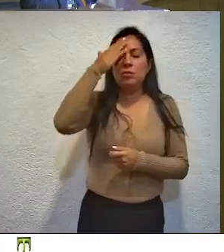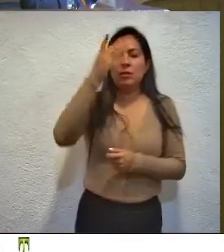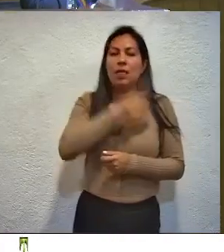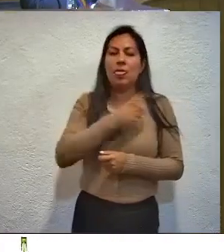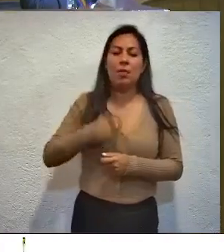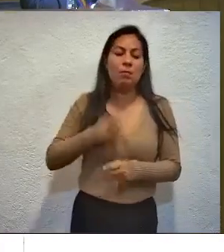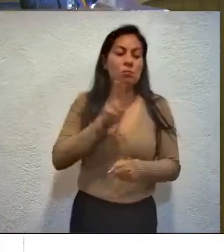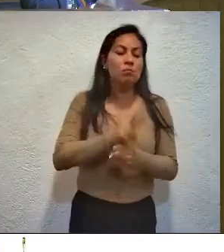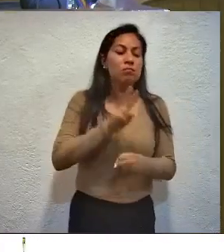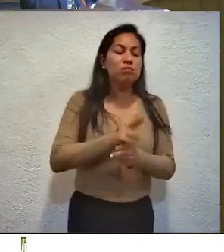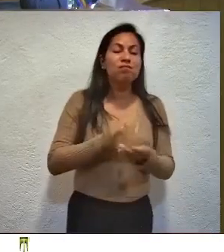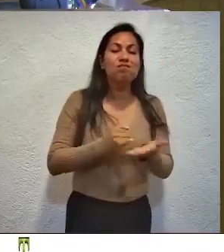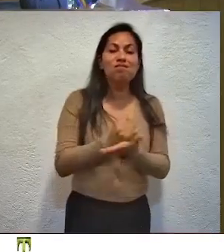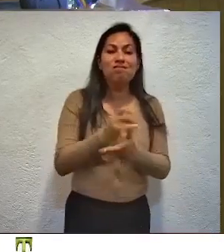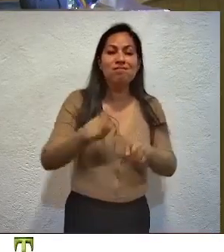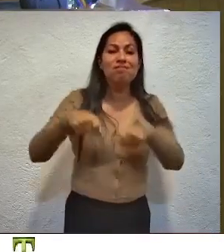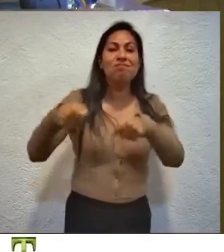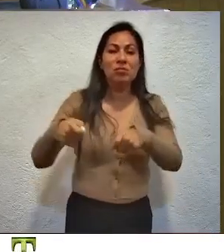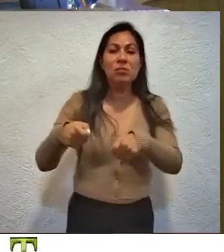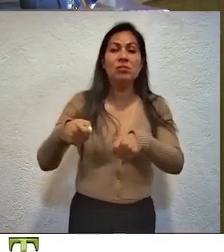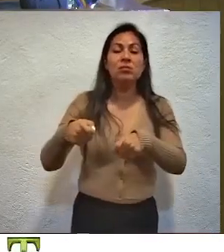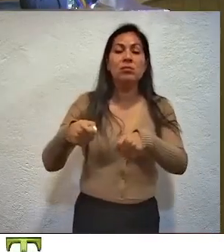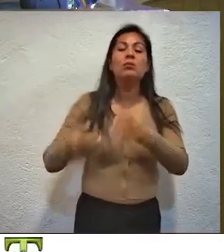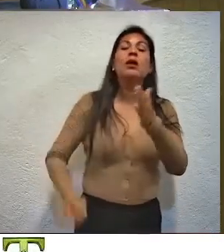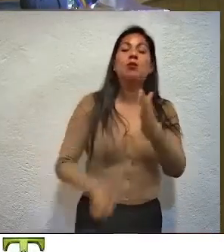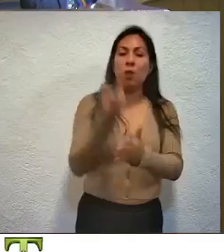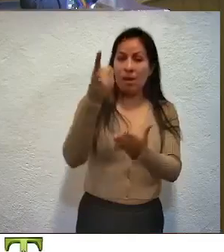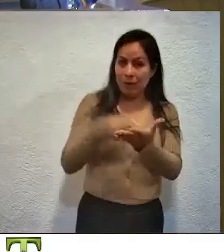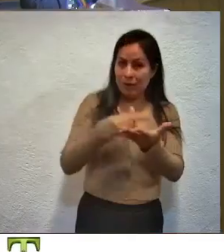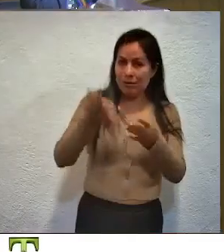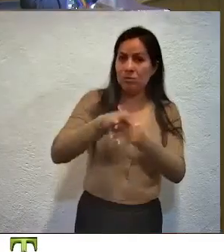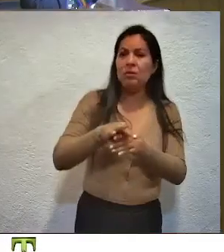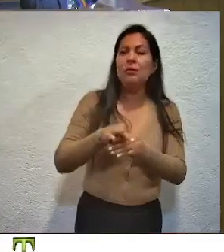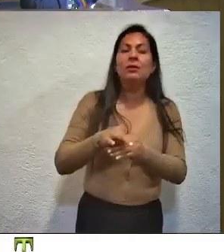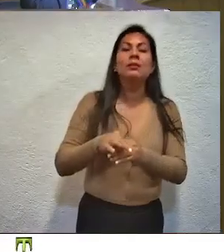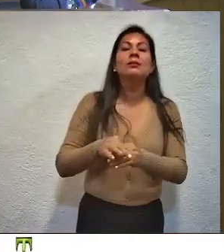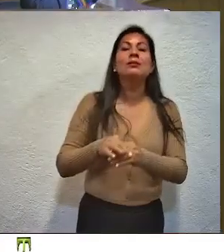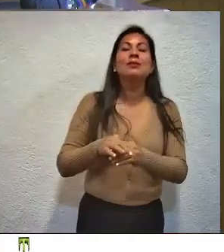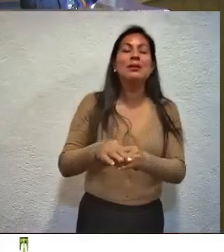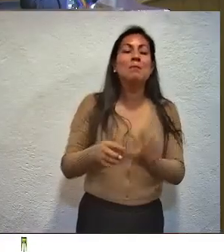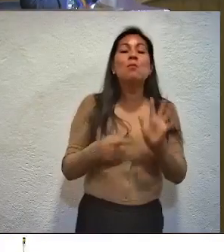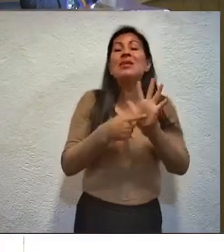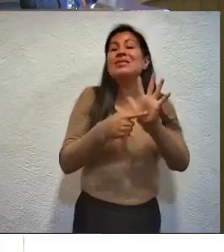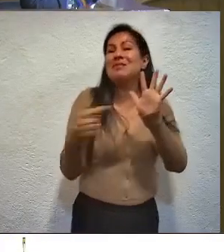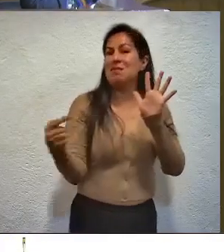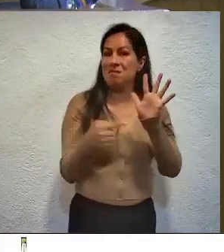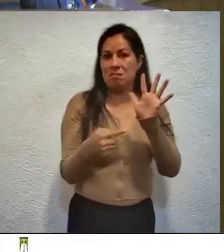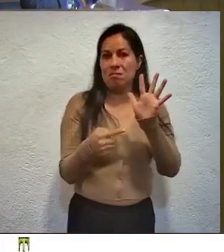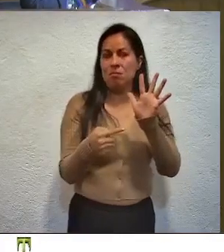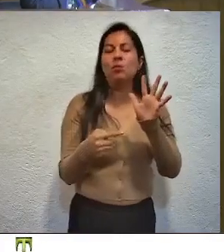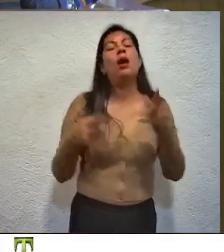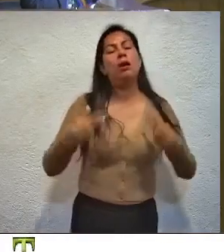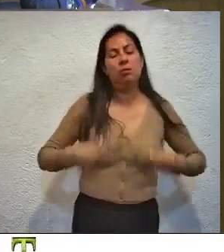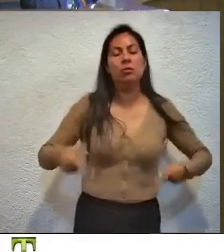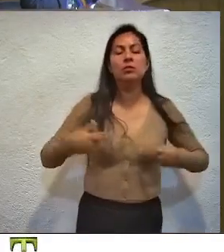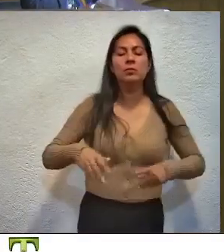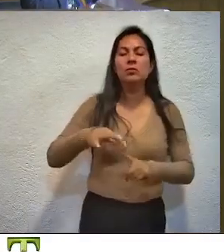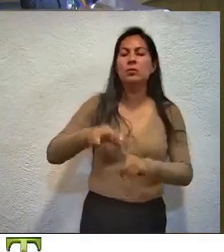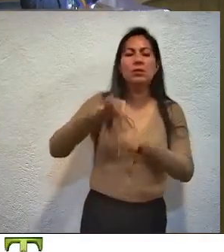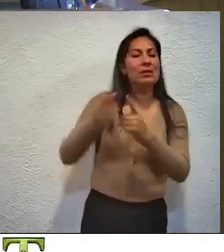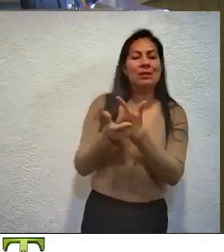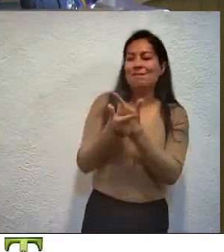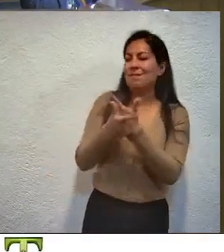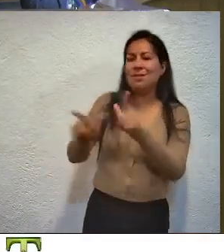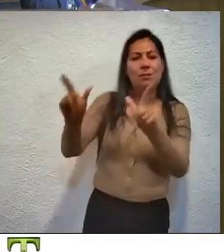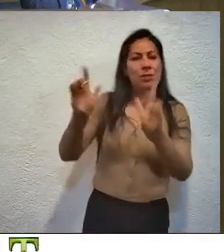porque la sentencia emitida en la cual se ordenó una nueva elección se vea materializada, donde la ciudadanía elija de manera